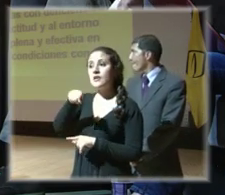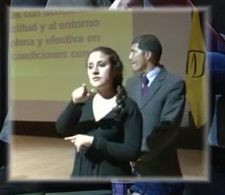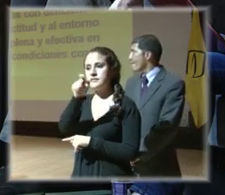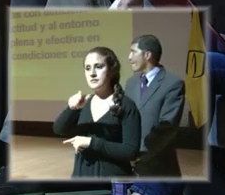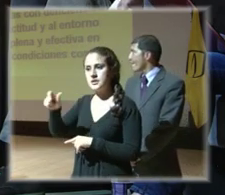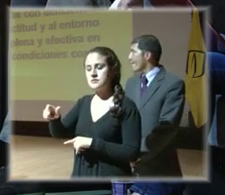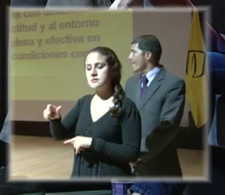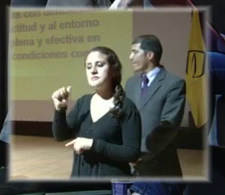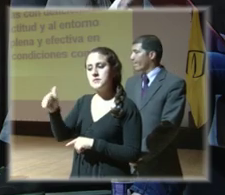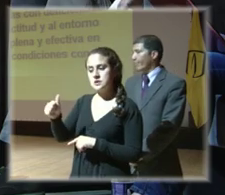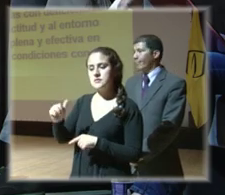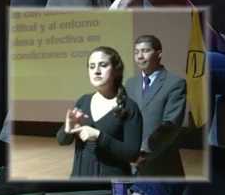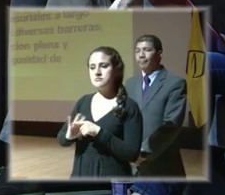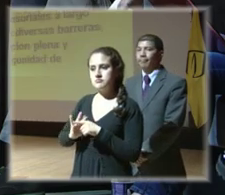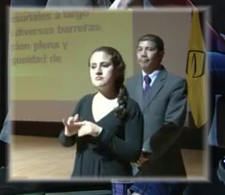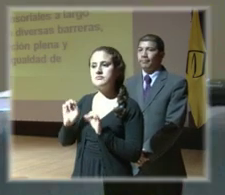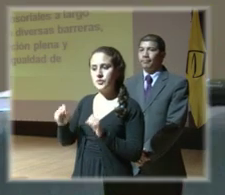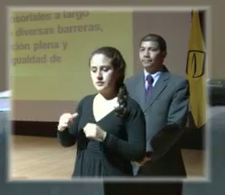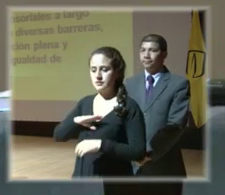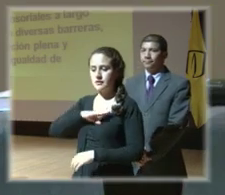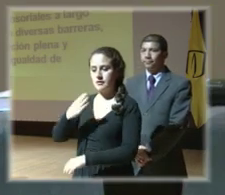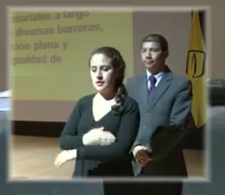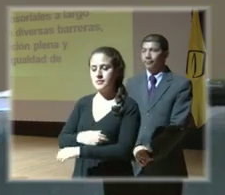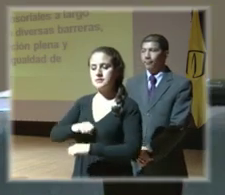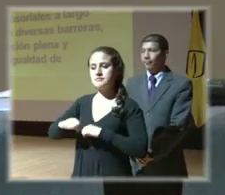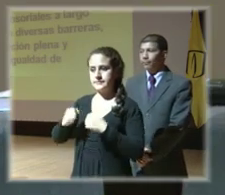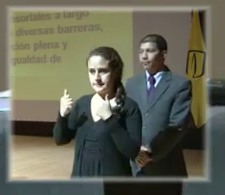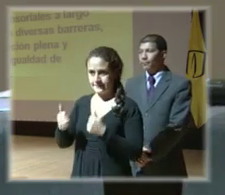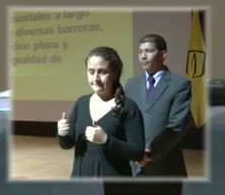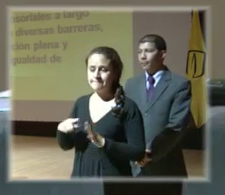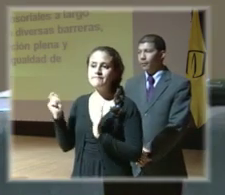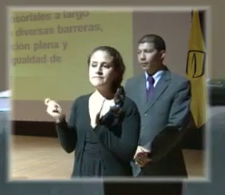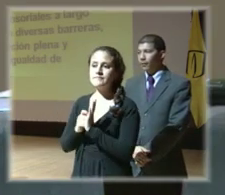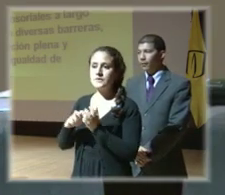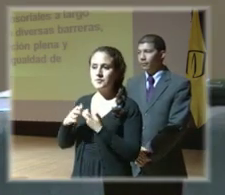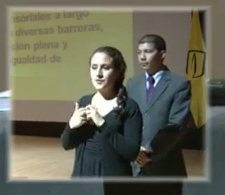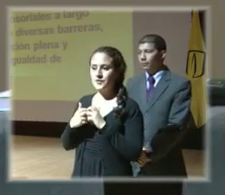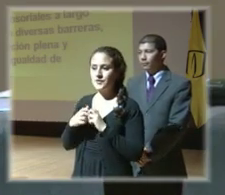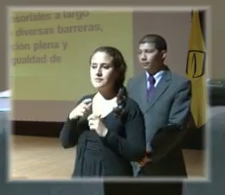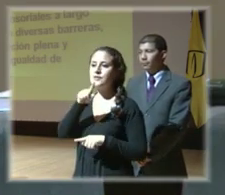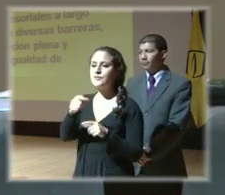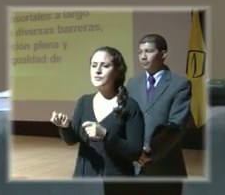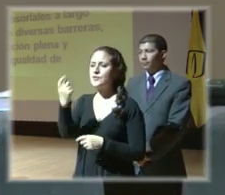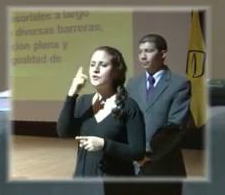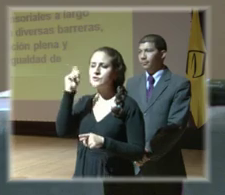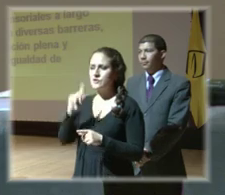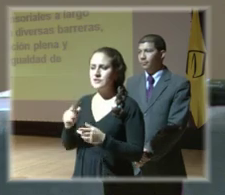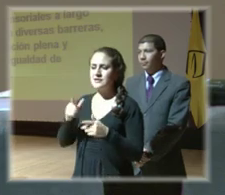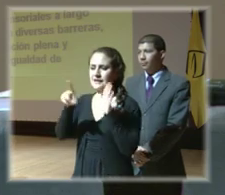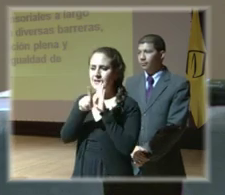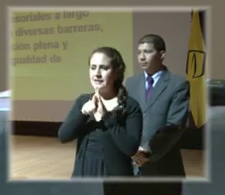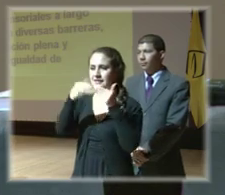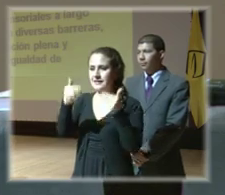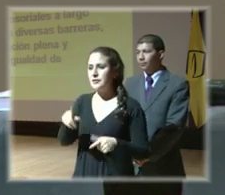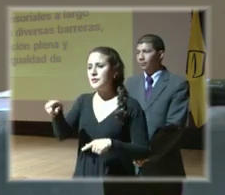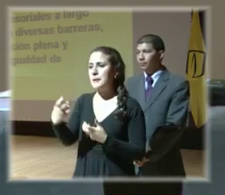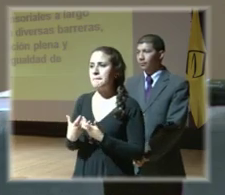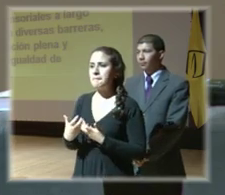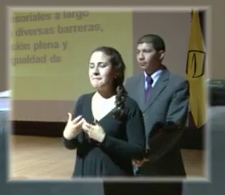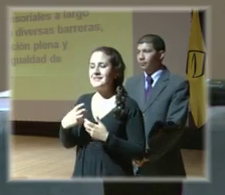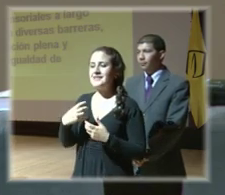podrían ejercer su capacidad. El problema es que poca gente conoce la ley de las personas con discapacidad, entonces todavía se